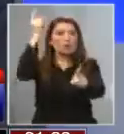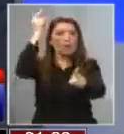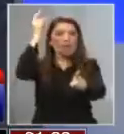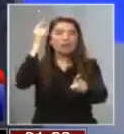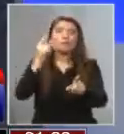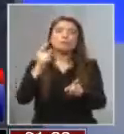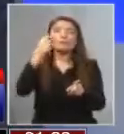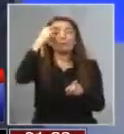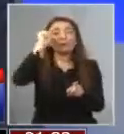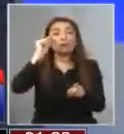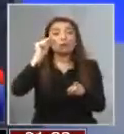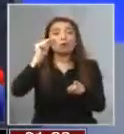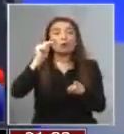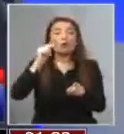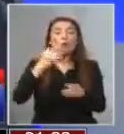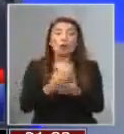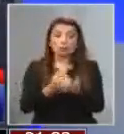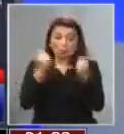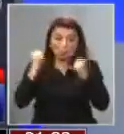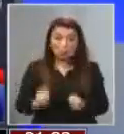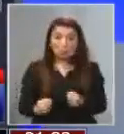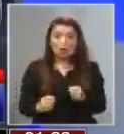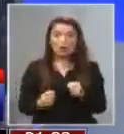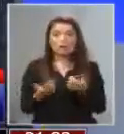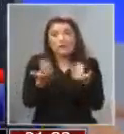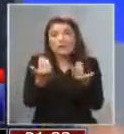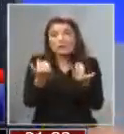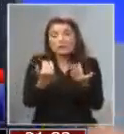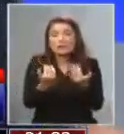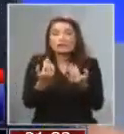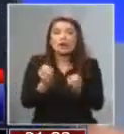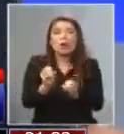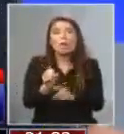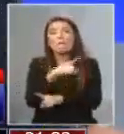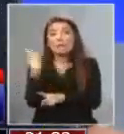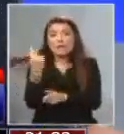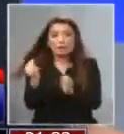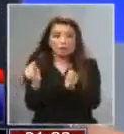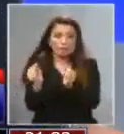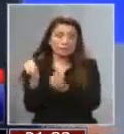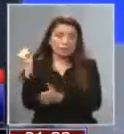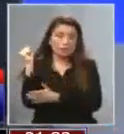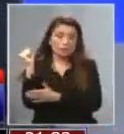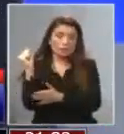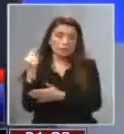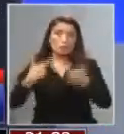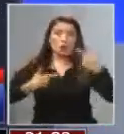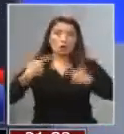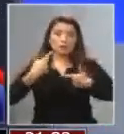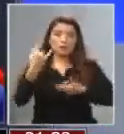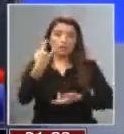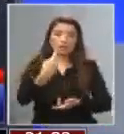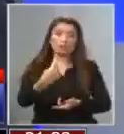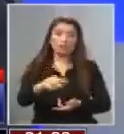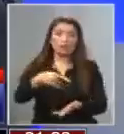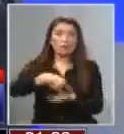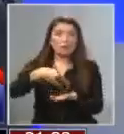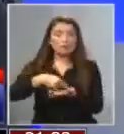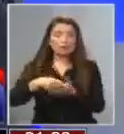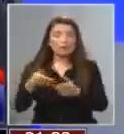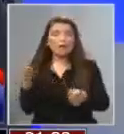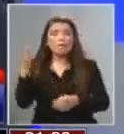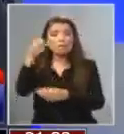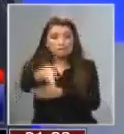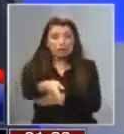pero en cada vez que puede, cada vez que necesita, o sea, cada vez que pierde en la política parlamentaria, va al tribunal e